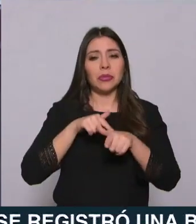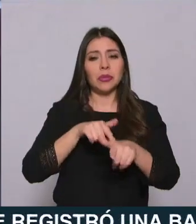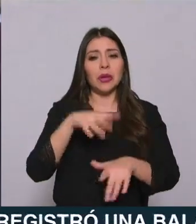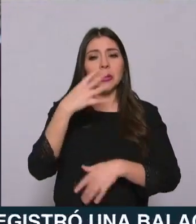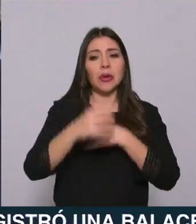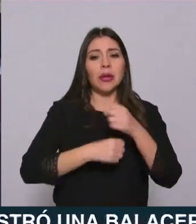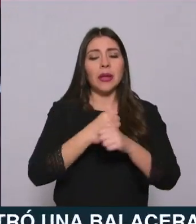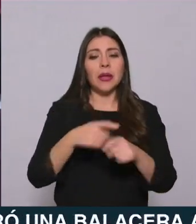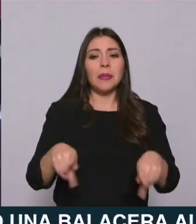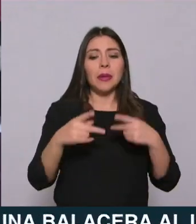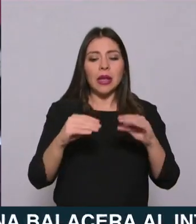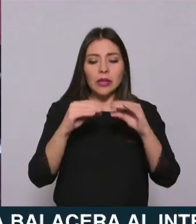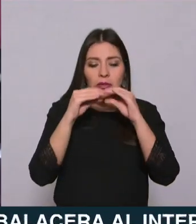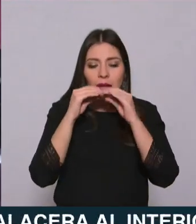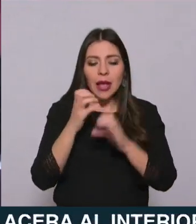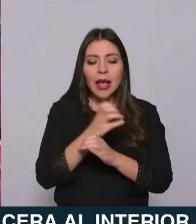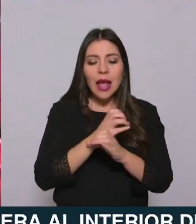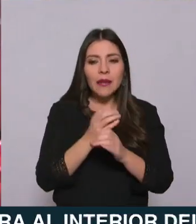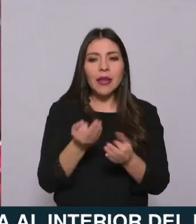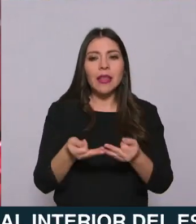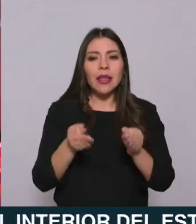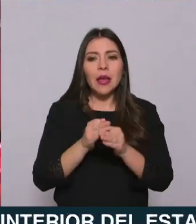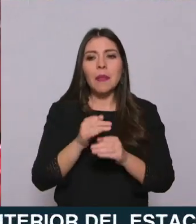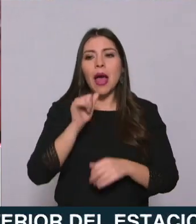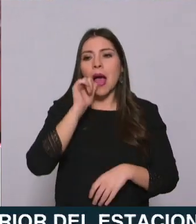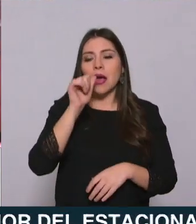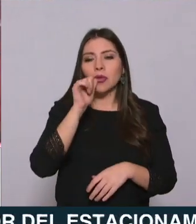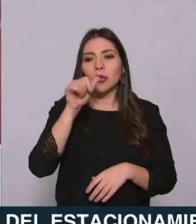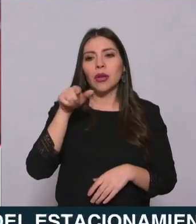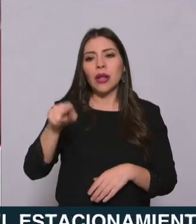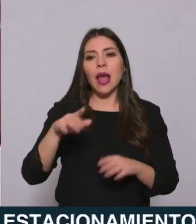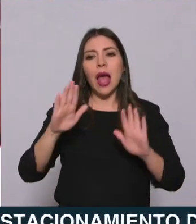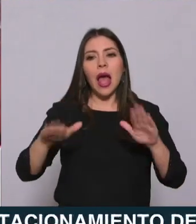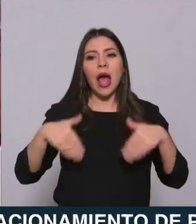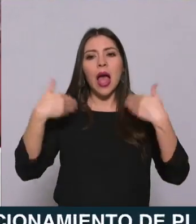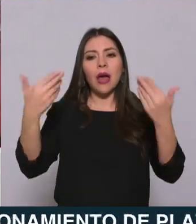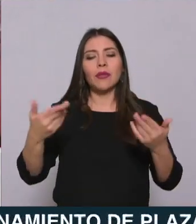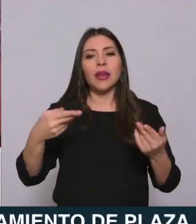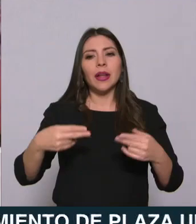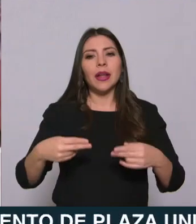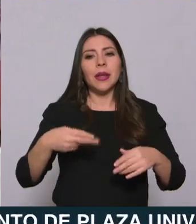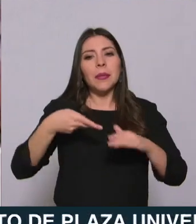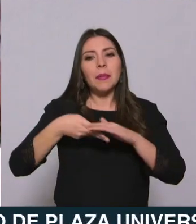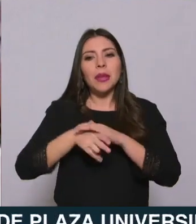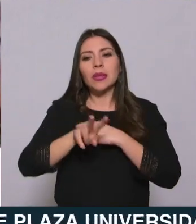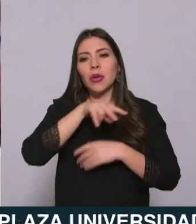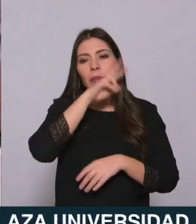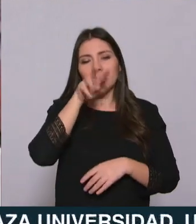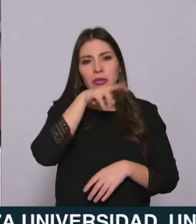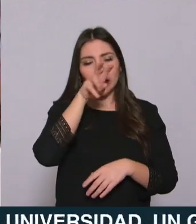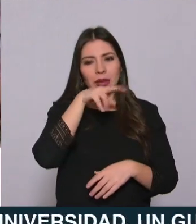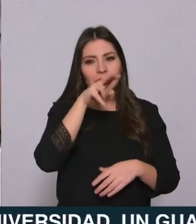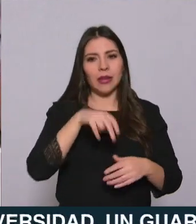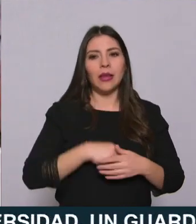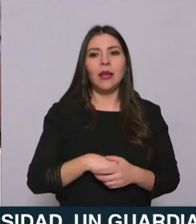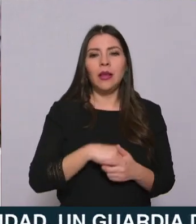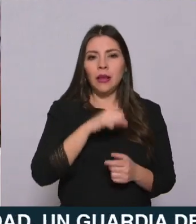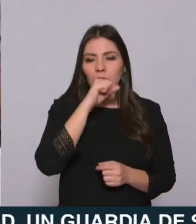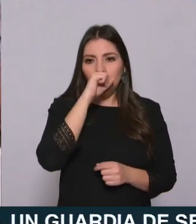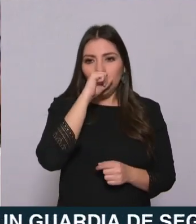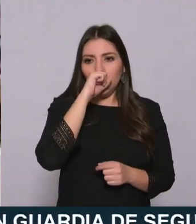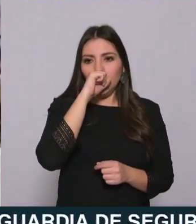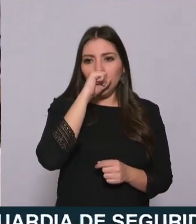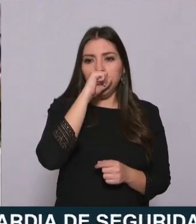y sándwiches, fuera del metro Mixcoac. Sigue siendo un pequeño negocio familiar, donde aparte